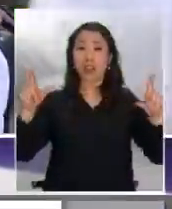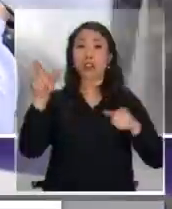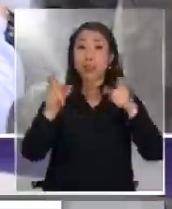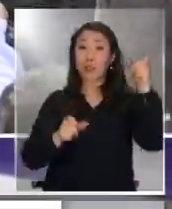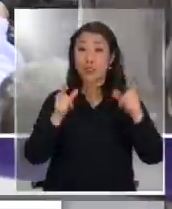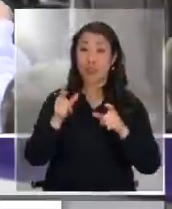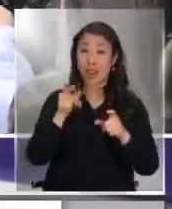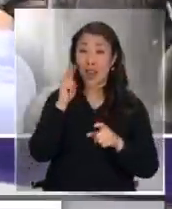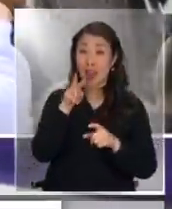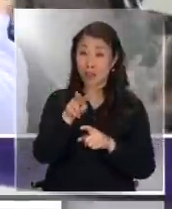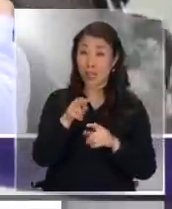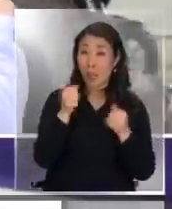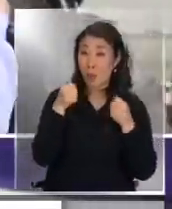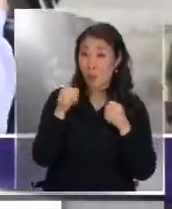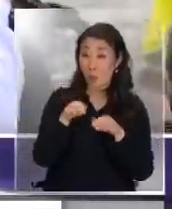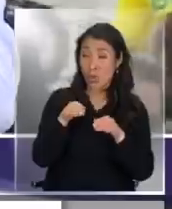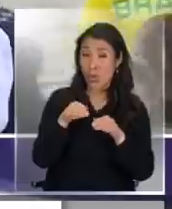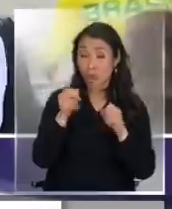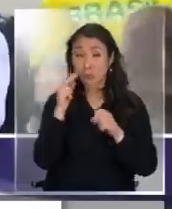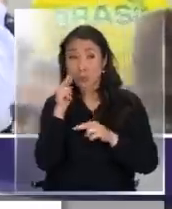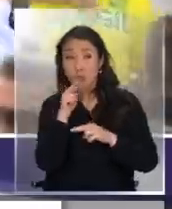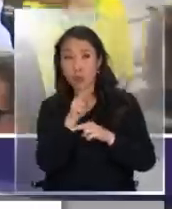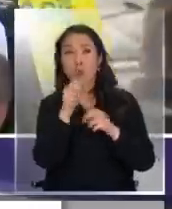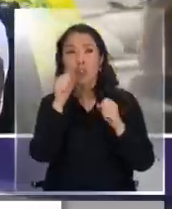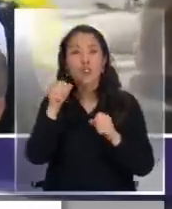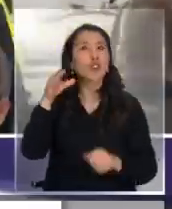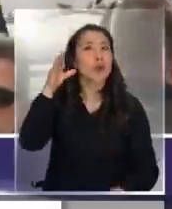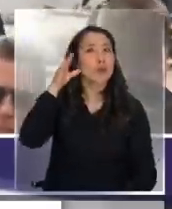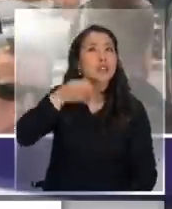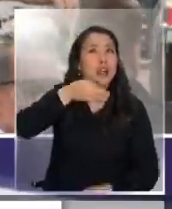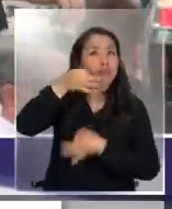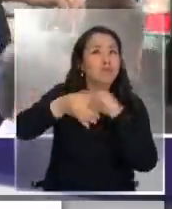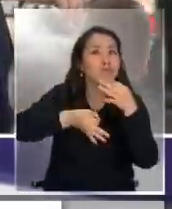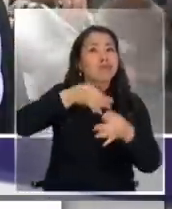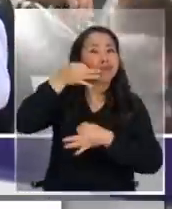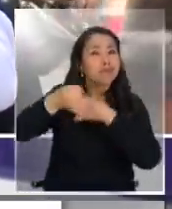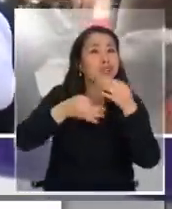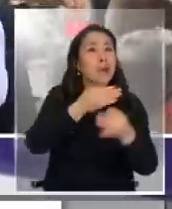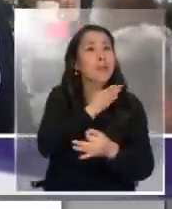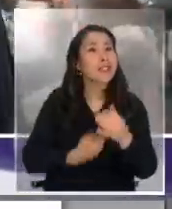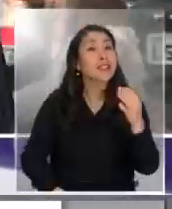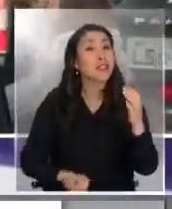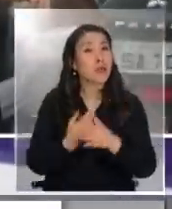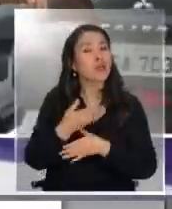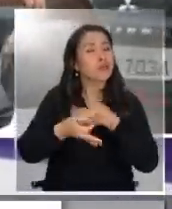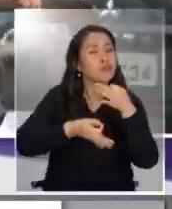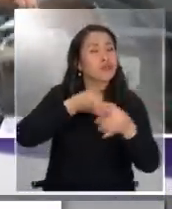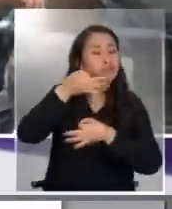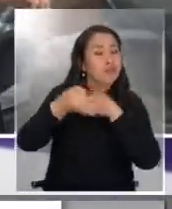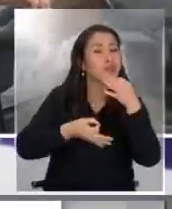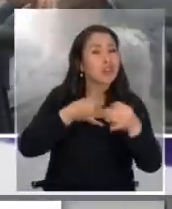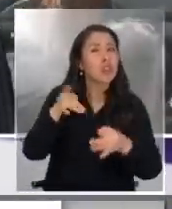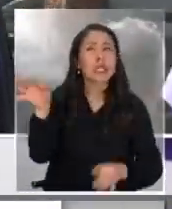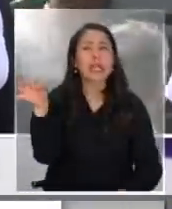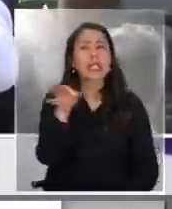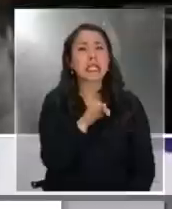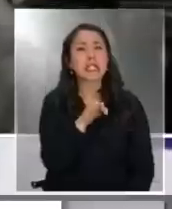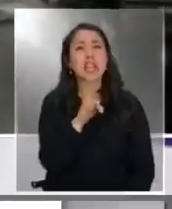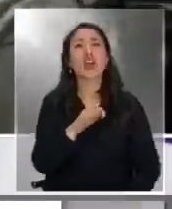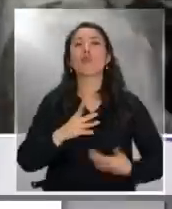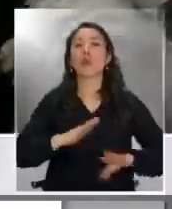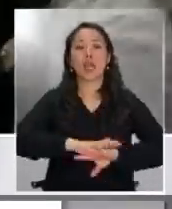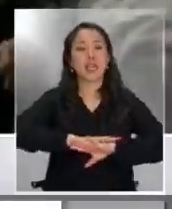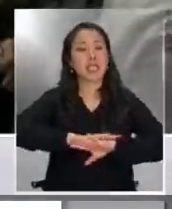ustedes ven pudieron escuchar de sus palabras parte de lo que él calificó como el término